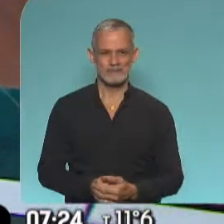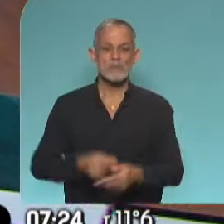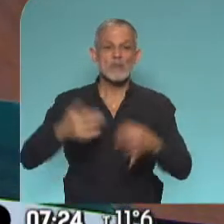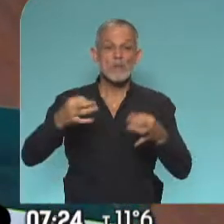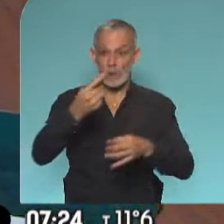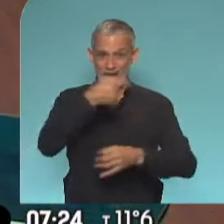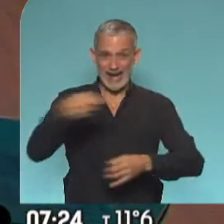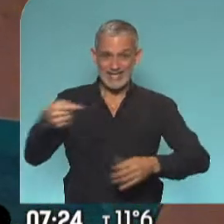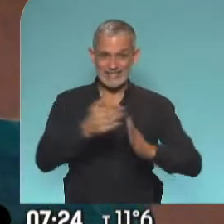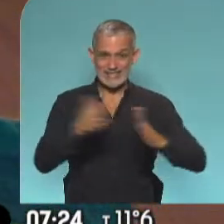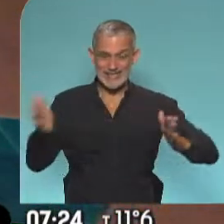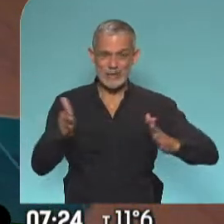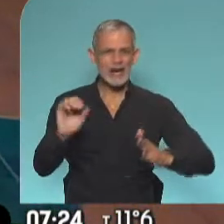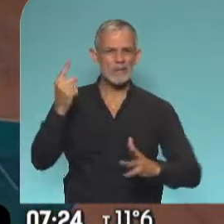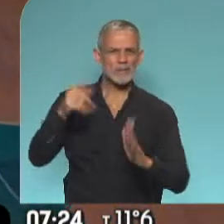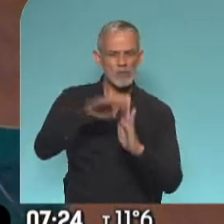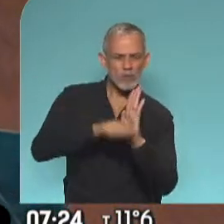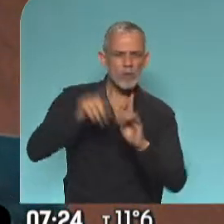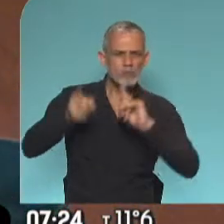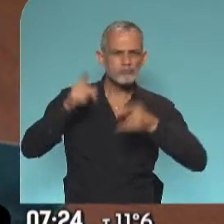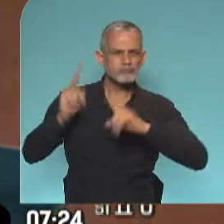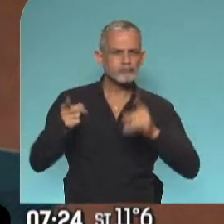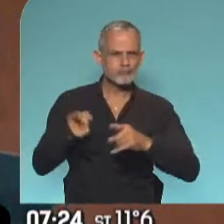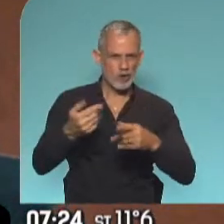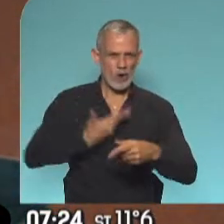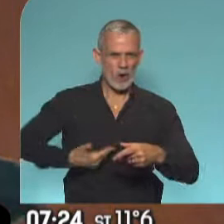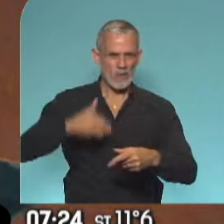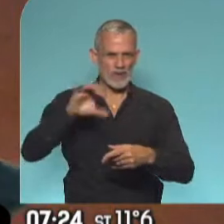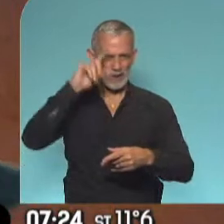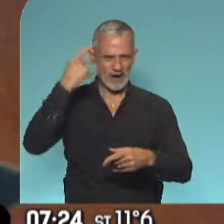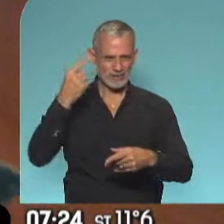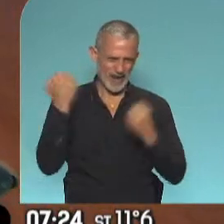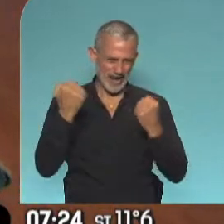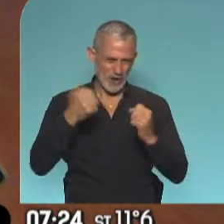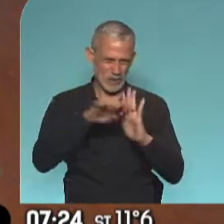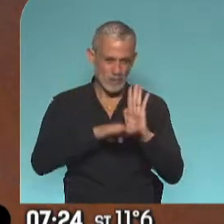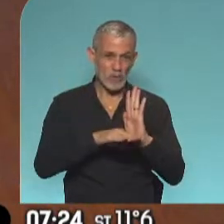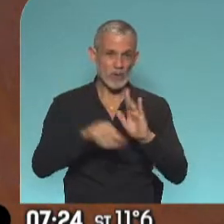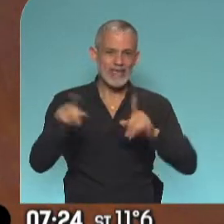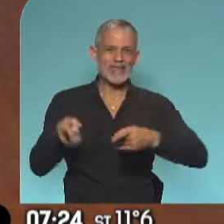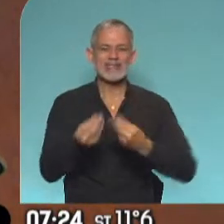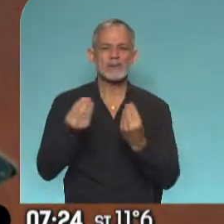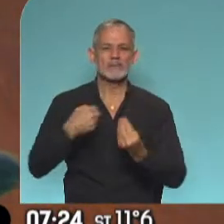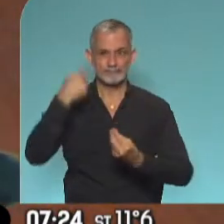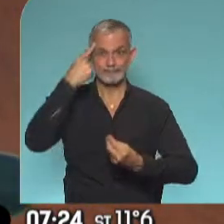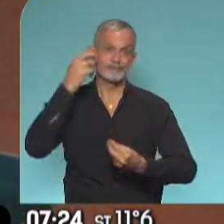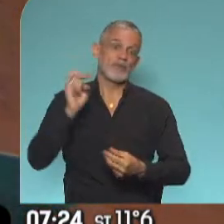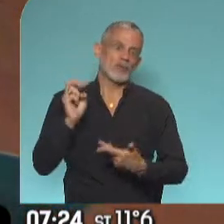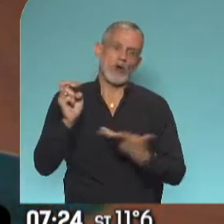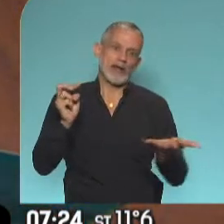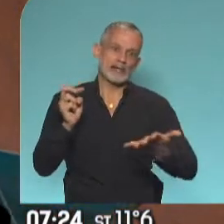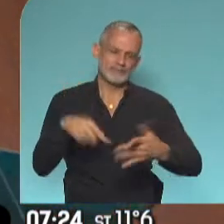Se cumple una semana de las primeras medidas económicas anunciadas por el Gobierno Nacional y claro, por allí aparece también, no puede faltar el tema